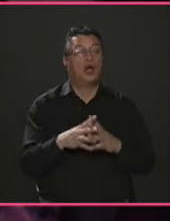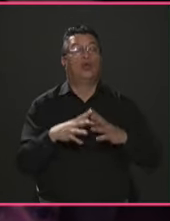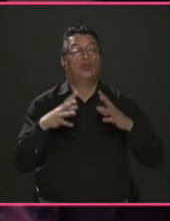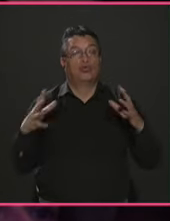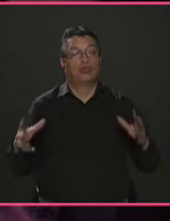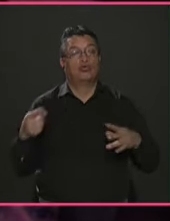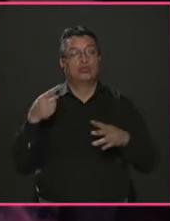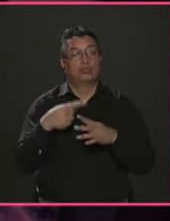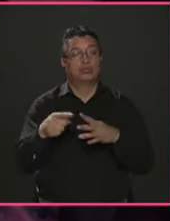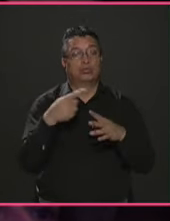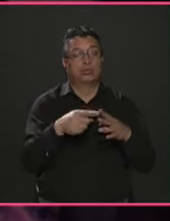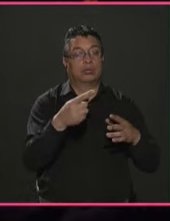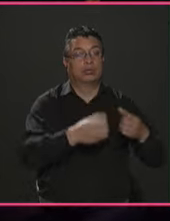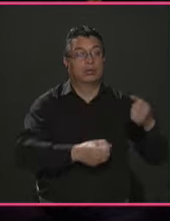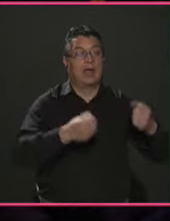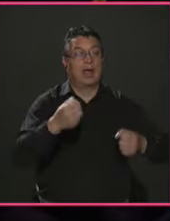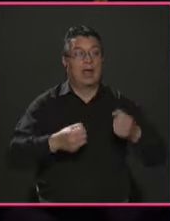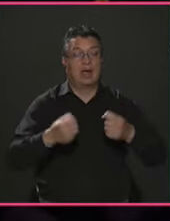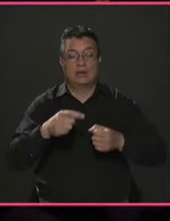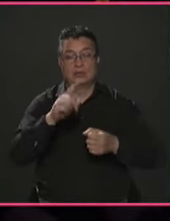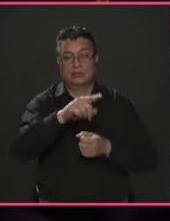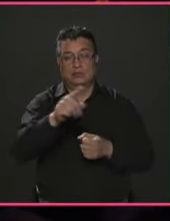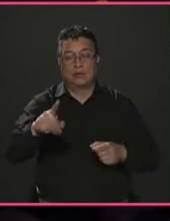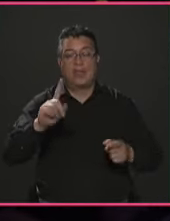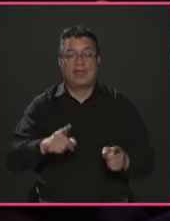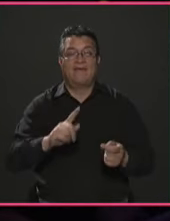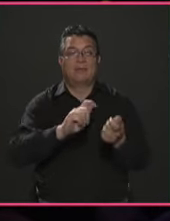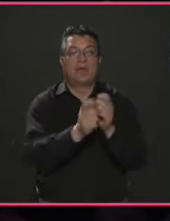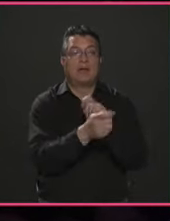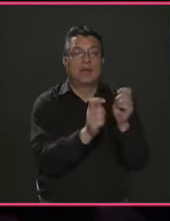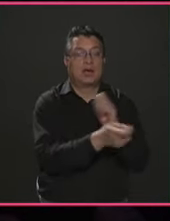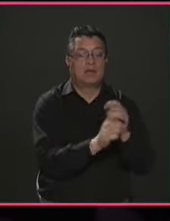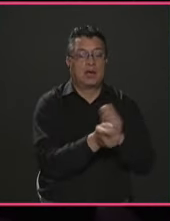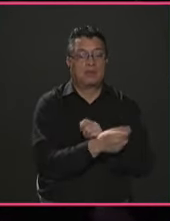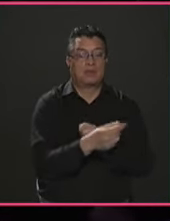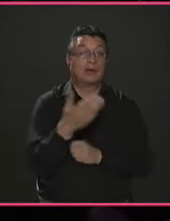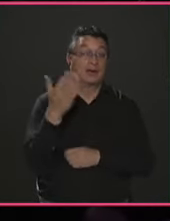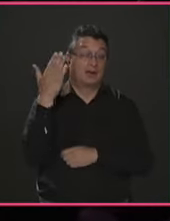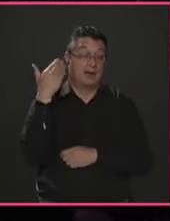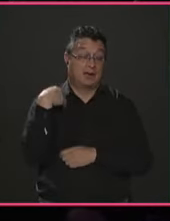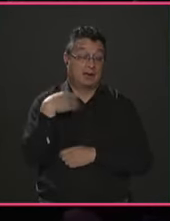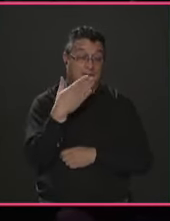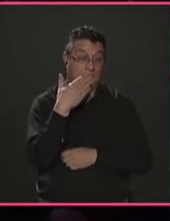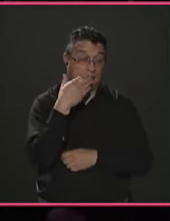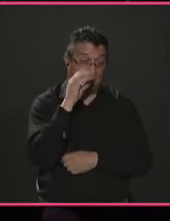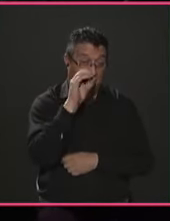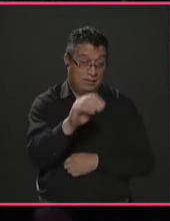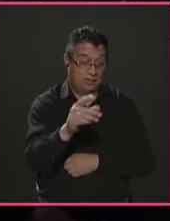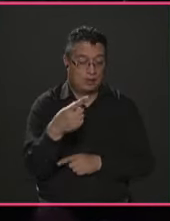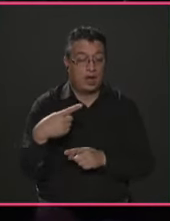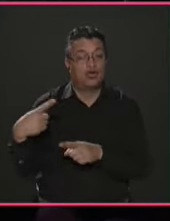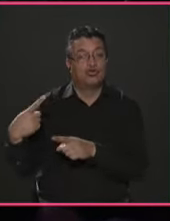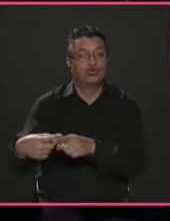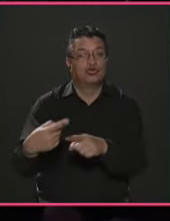muchos tipos de vehículos que deben sustituirse y al principio hablé de la